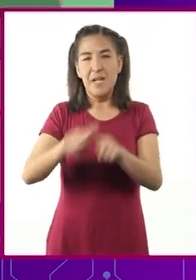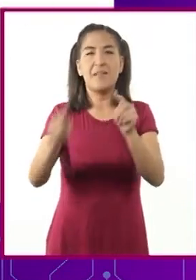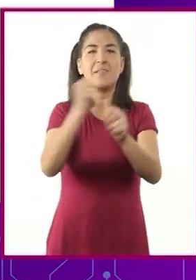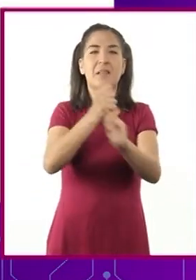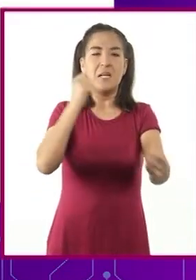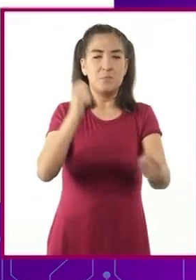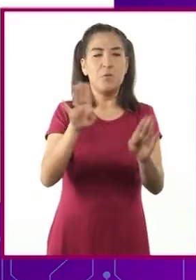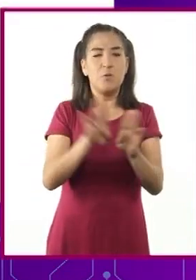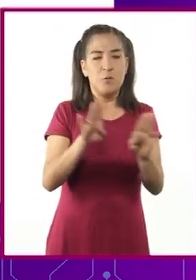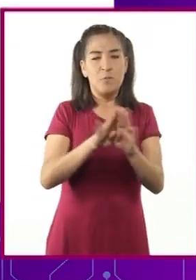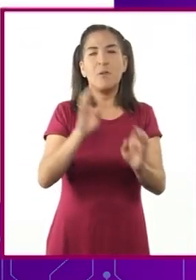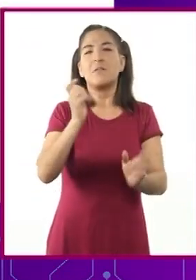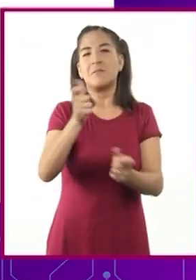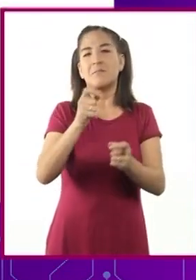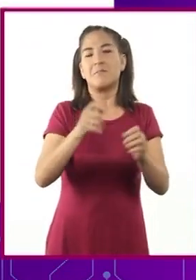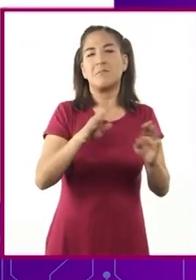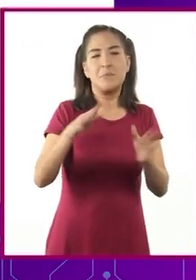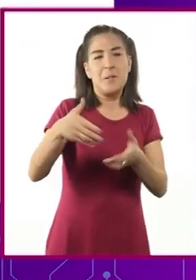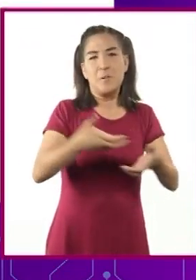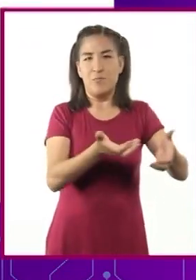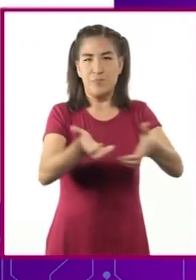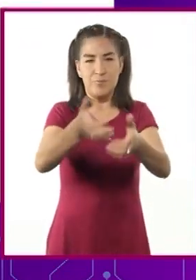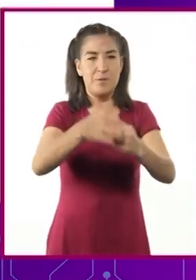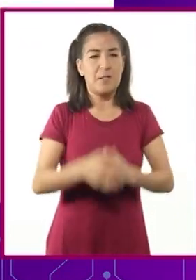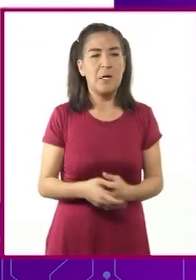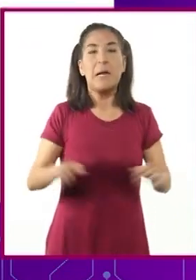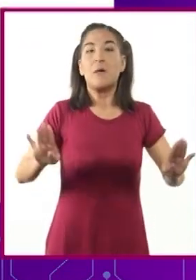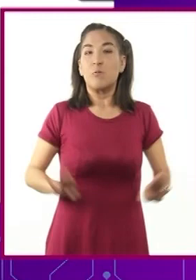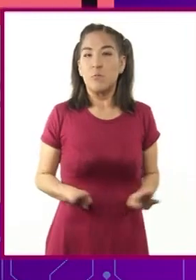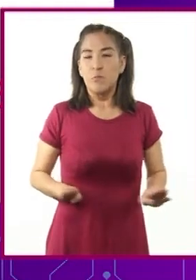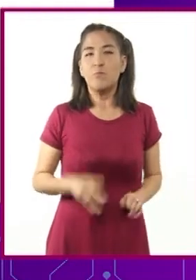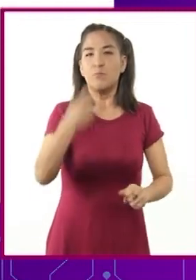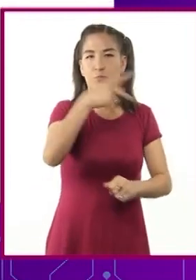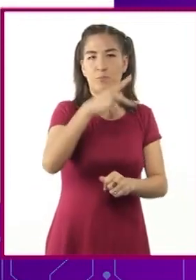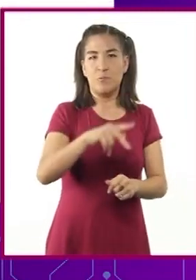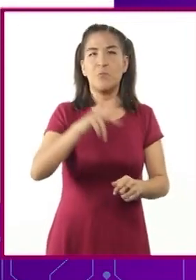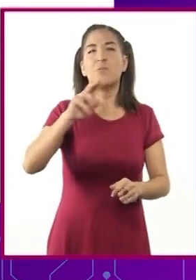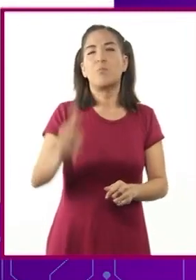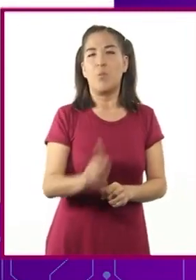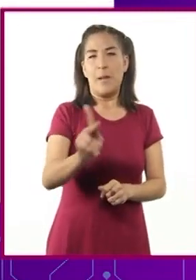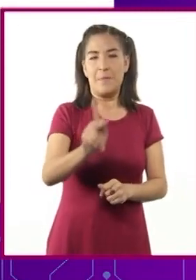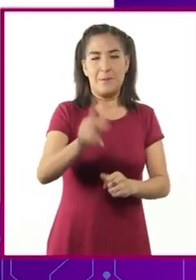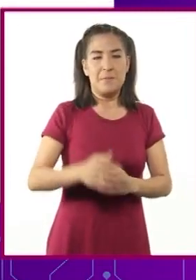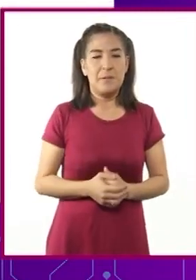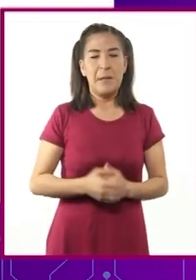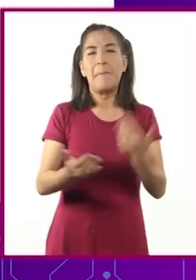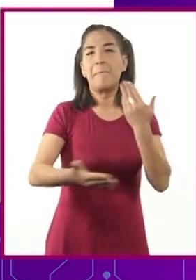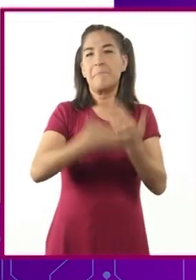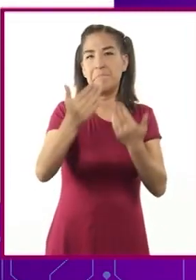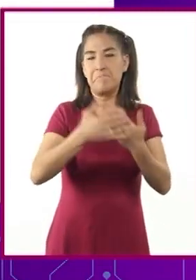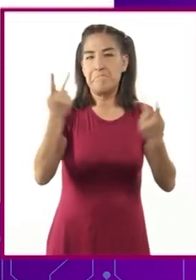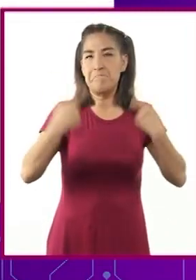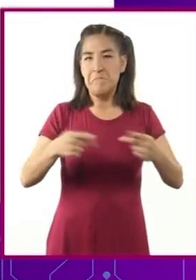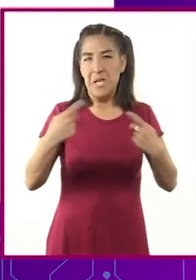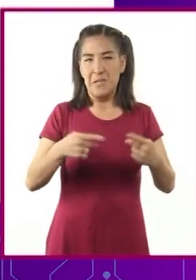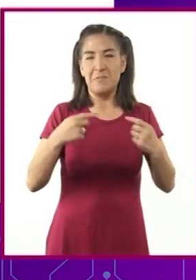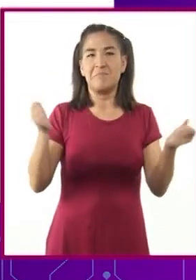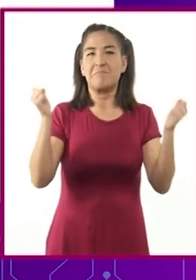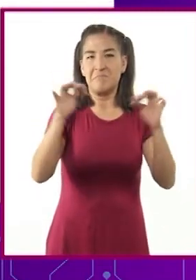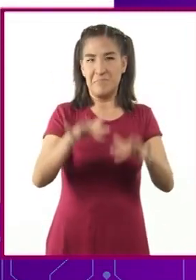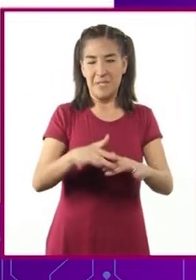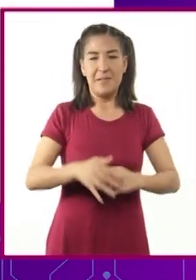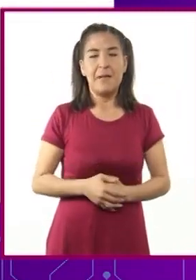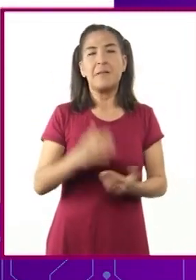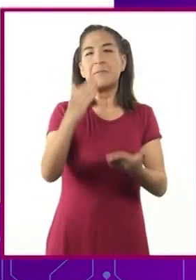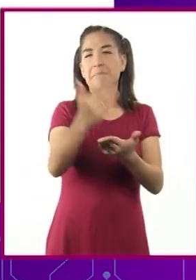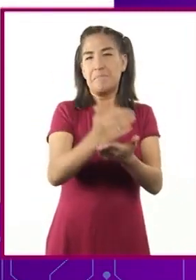y vías de comunicación. Características de los espacios rurales. Menor número de habitantes, densidad de